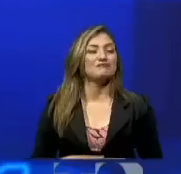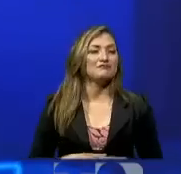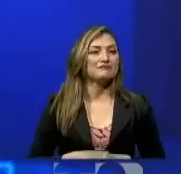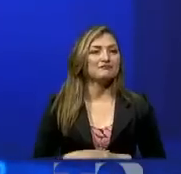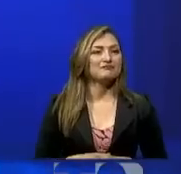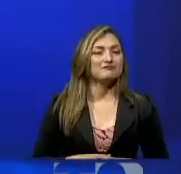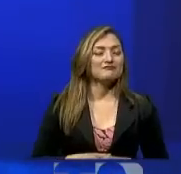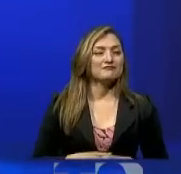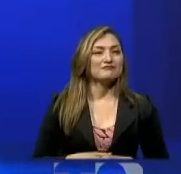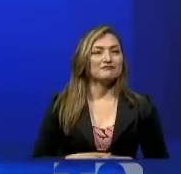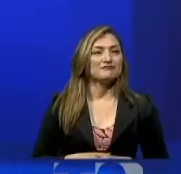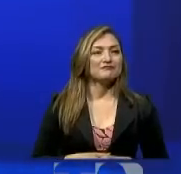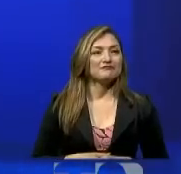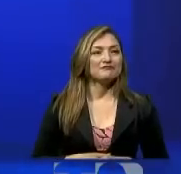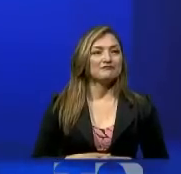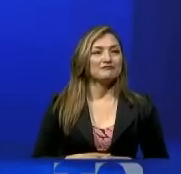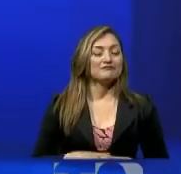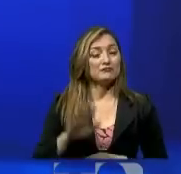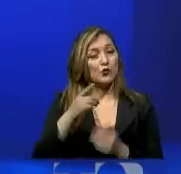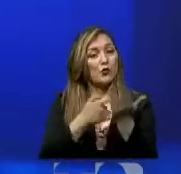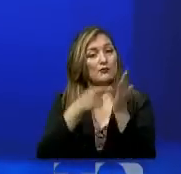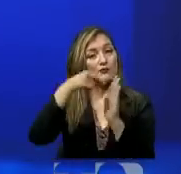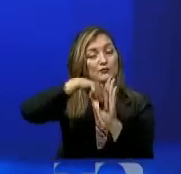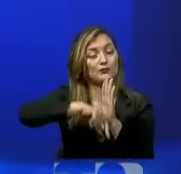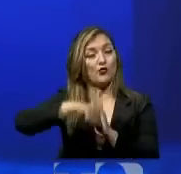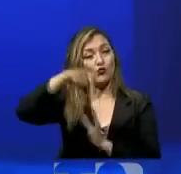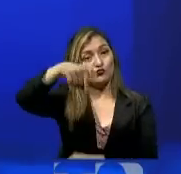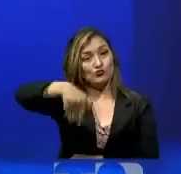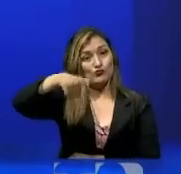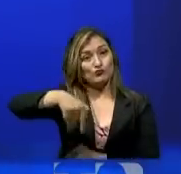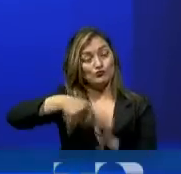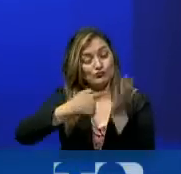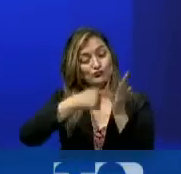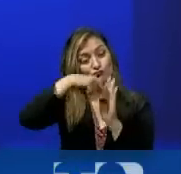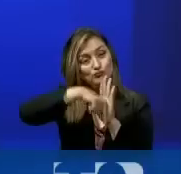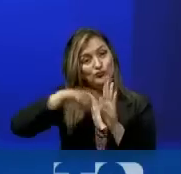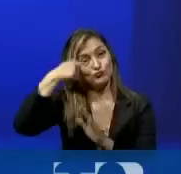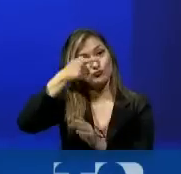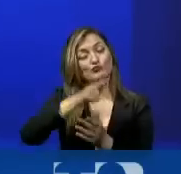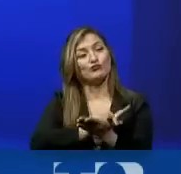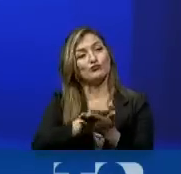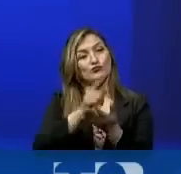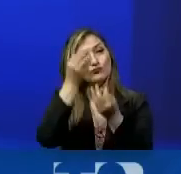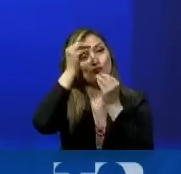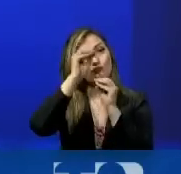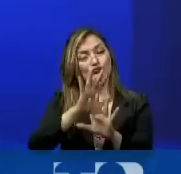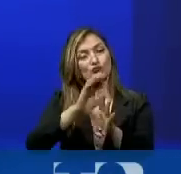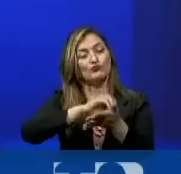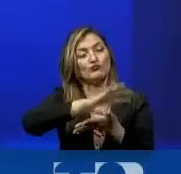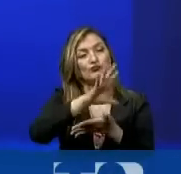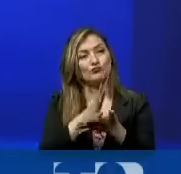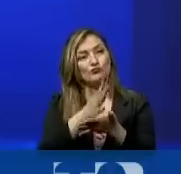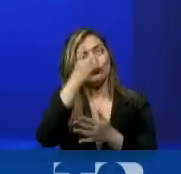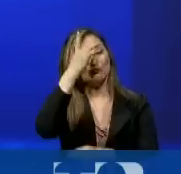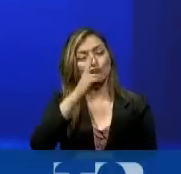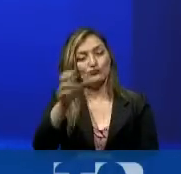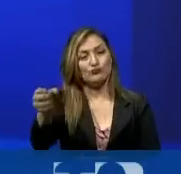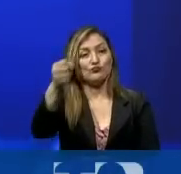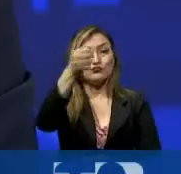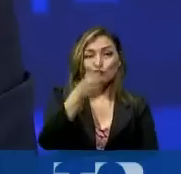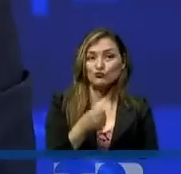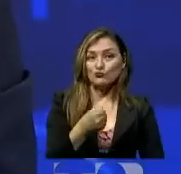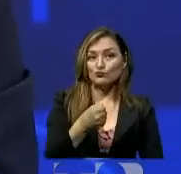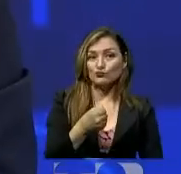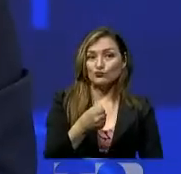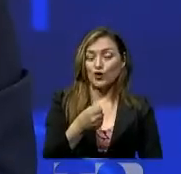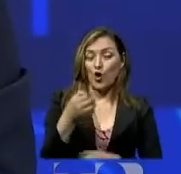vicepresidenta? No, para mí no. Sin embargo, vamos a hacer un análisis a fondo el día de hoy y posiblemente la próxima semana se ponga en consideración del Pleno la elección de esta dignidad. ¿Van a